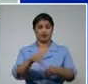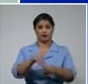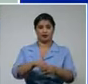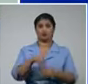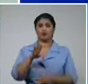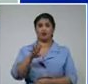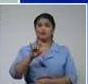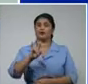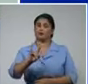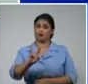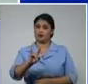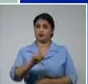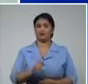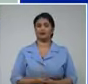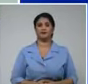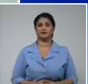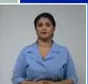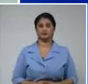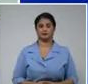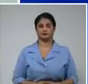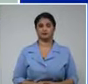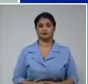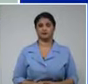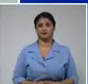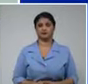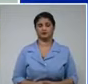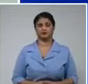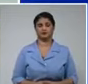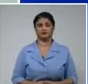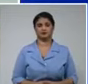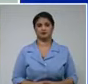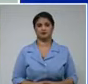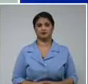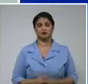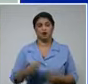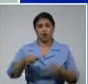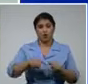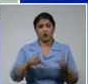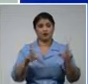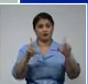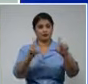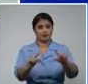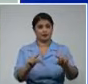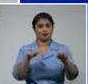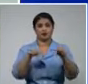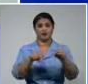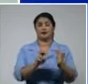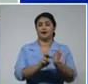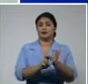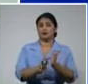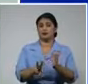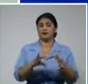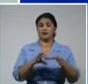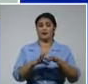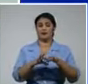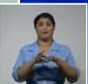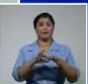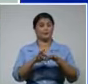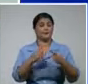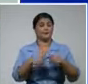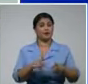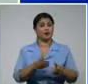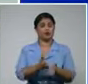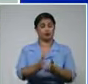casos autóctonos, menos que el día anterior, pero para esta provincia una cifra muy elevada. El